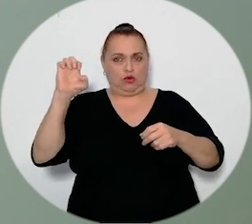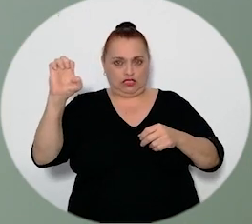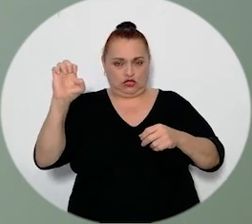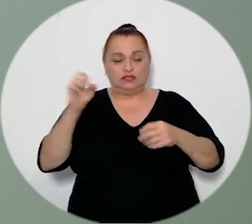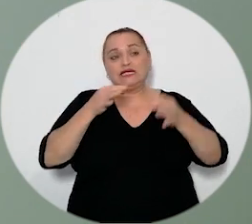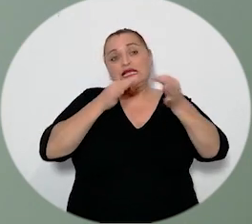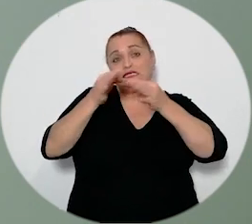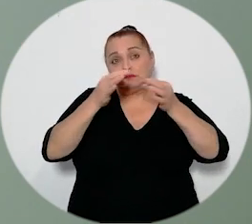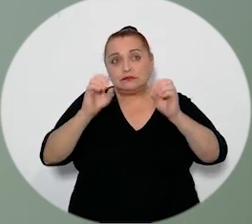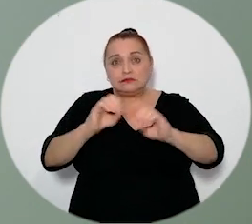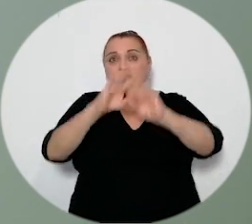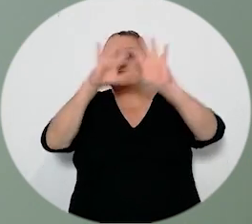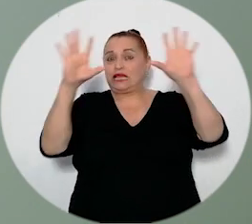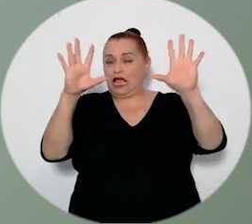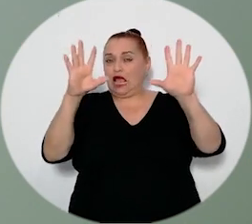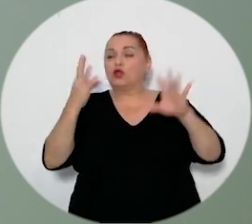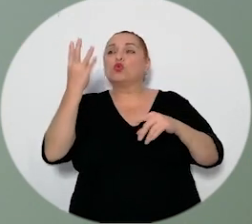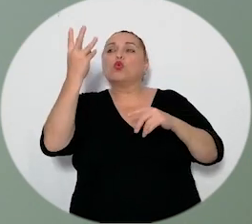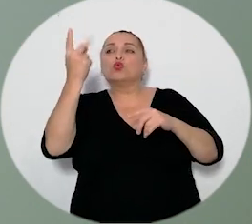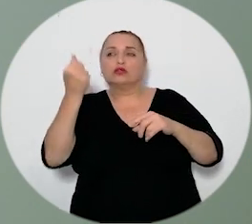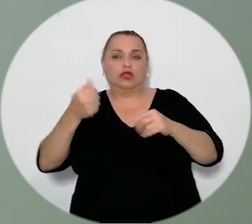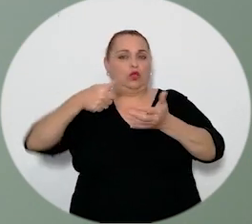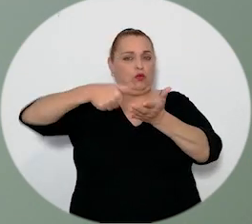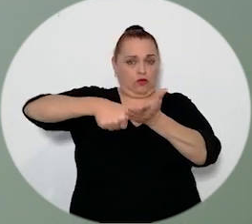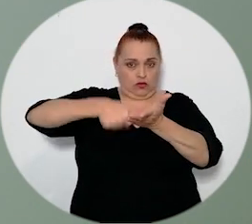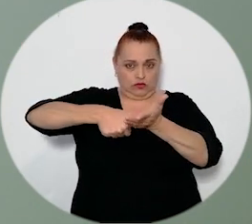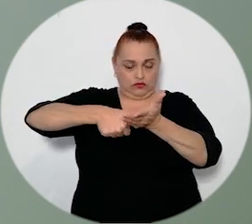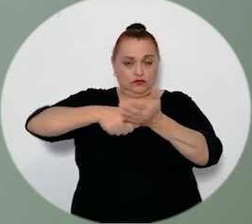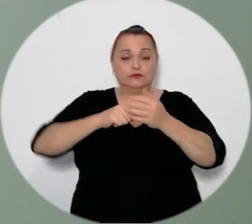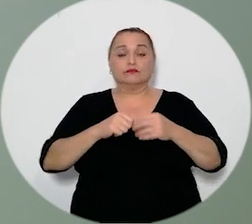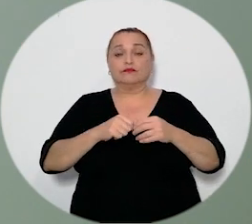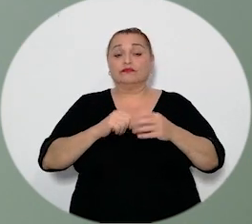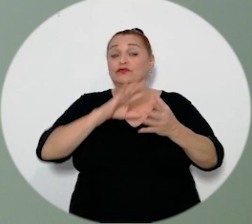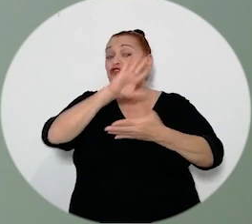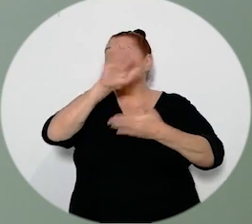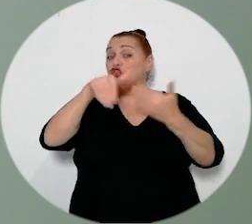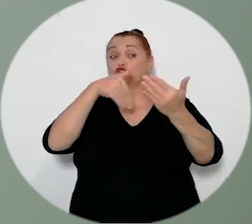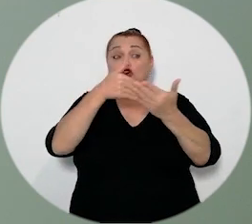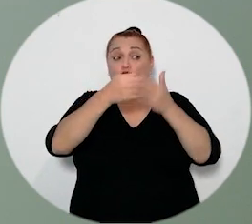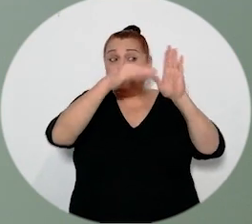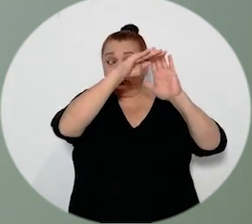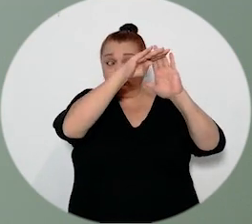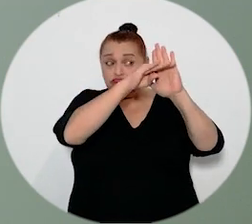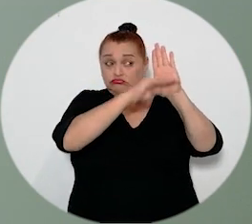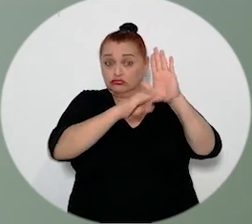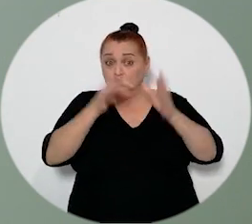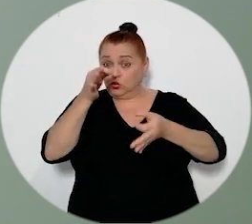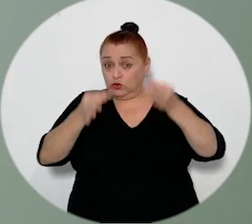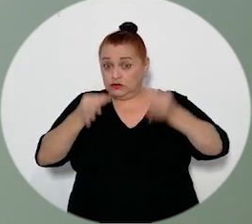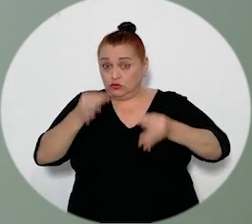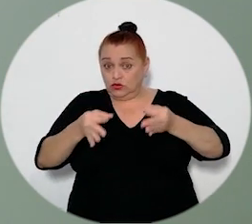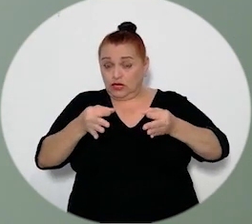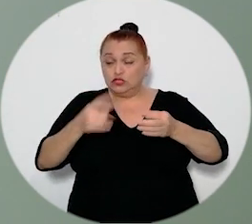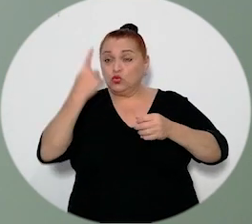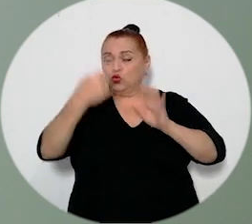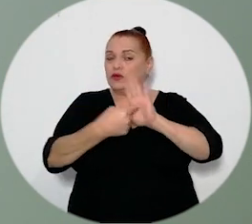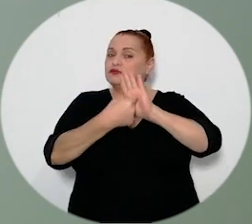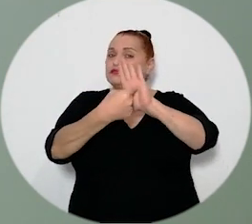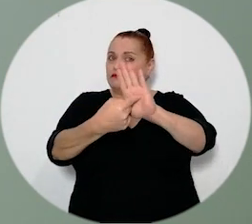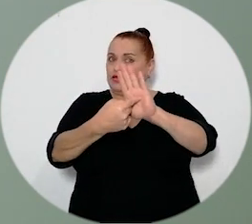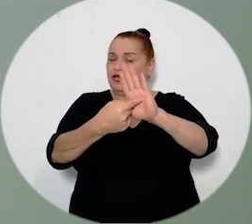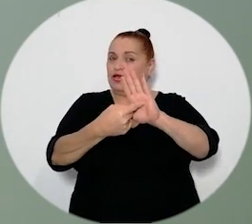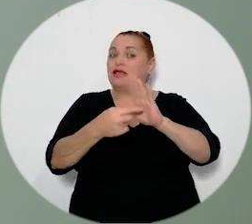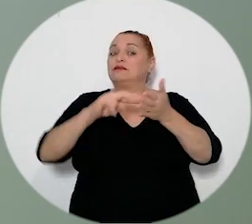aclarar algunos aspectos acerca del escrutinio de los votos. De entre todas las líneas jurisprudenciales relevantes, una destaca